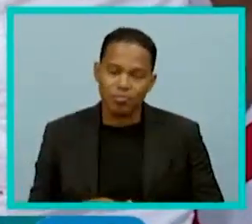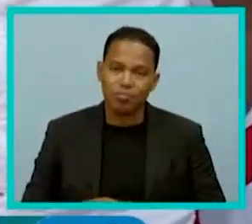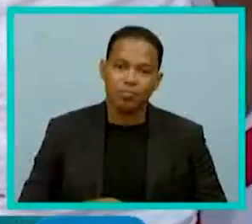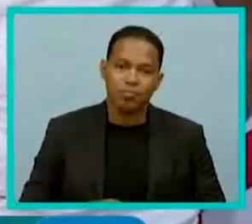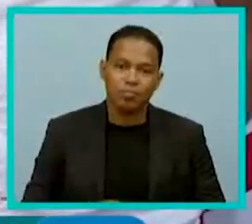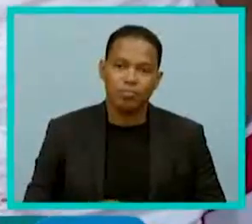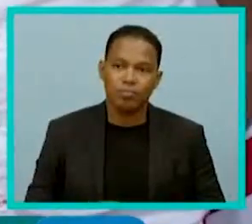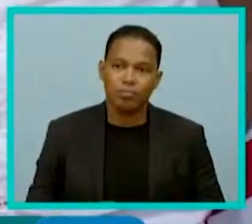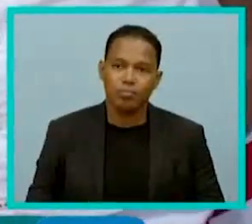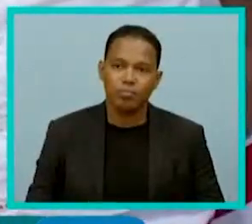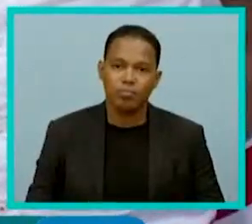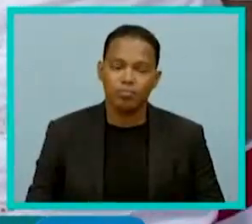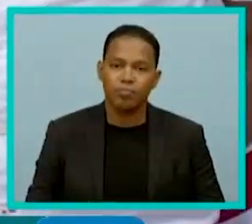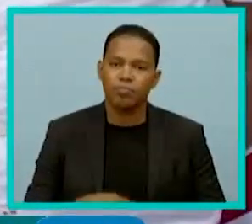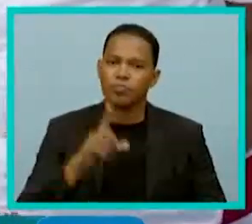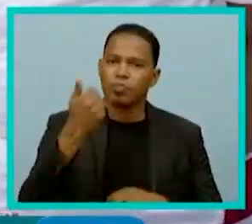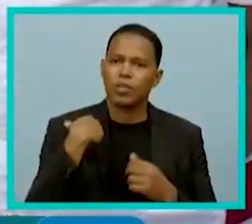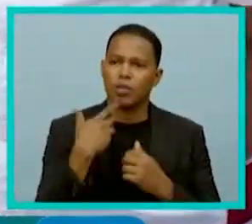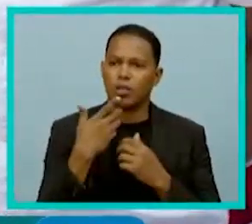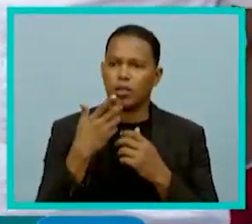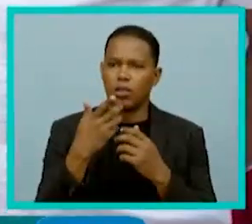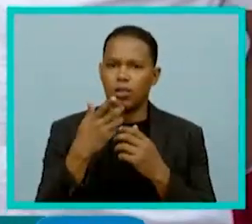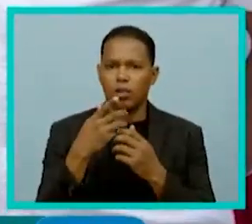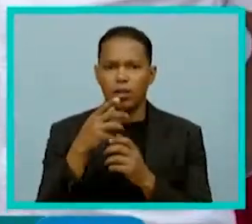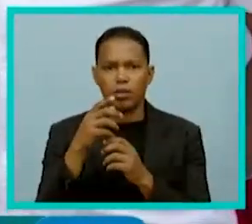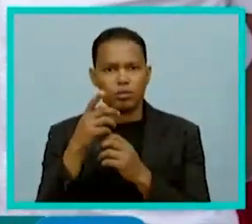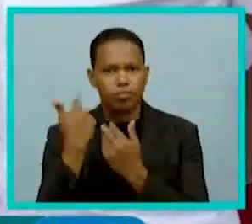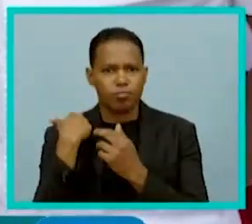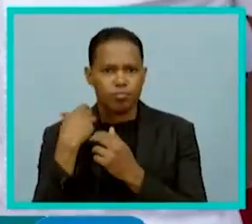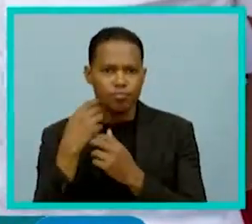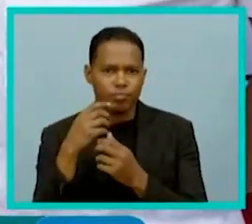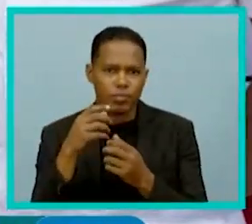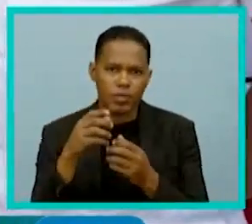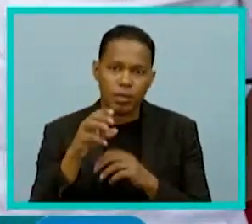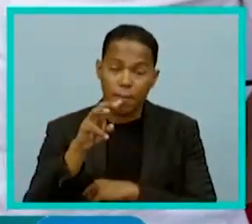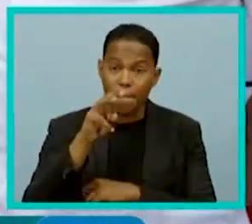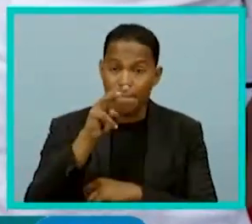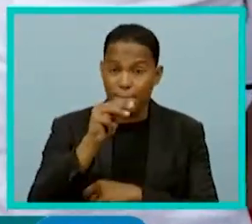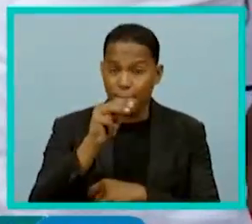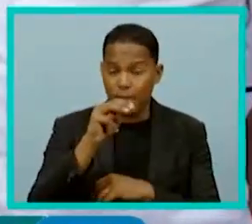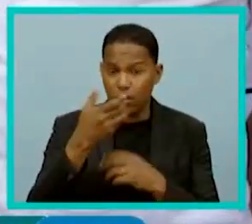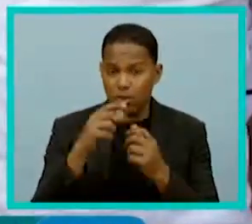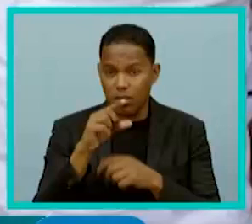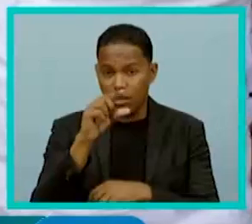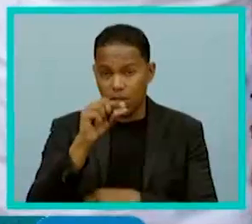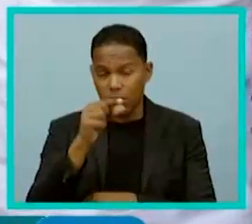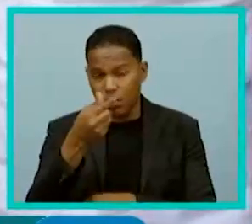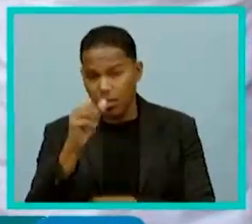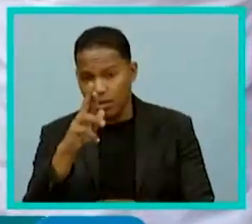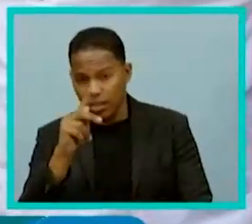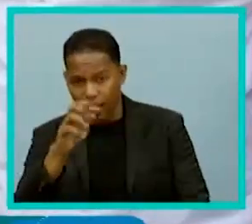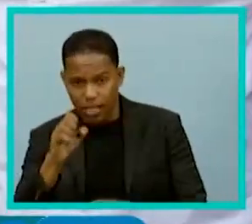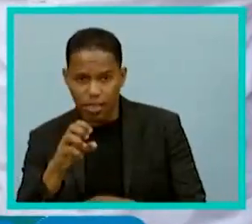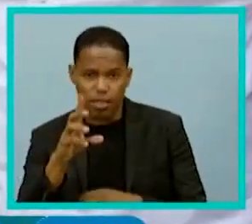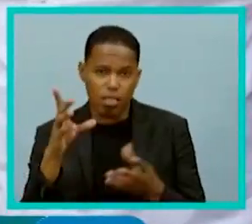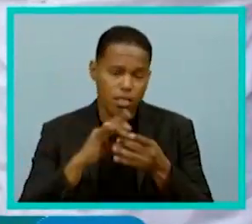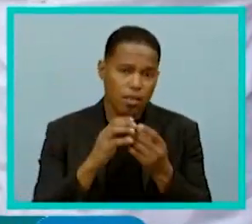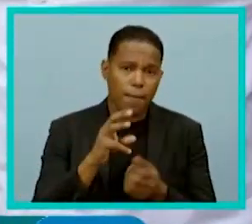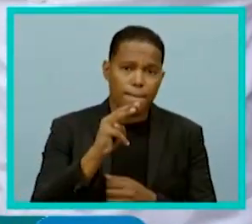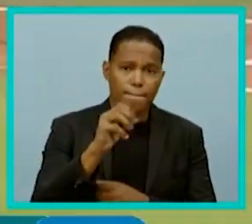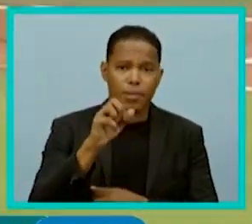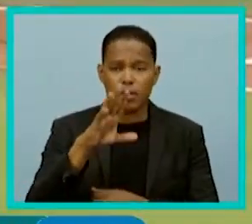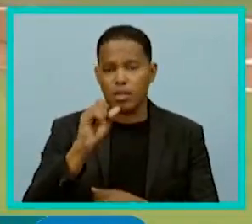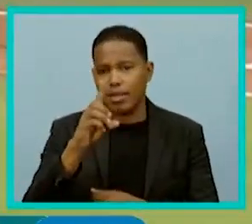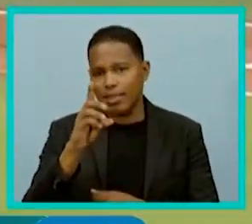Enrique acebal gerente de mercadeo y Rafael almancer encabezaron la negociación junto al director de esta planta